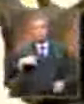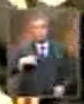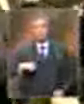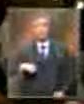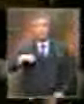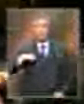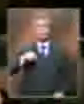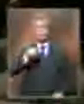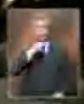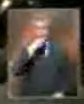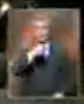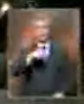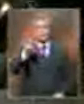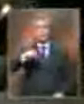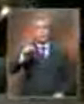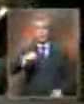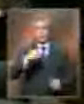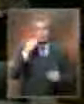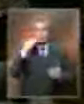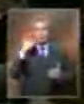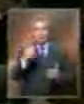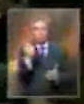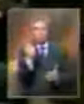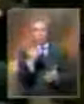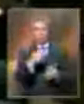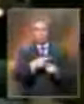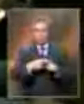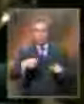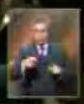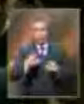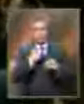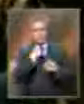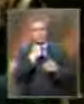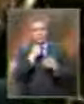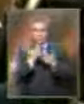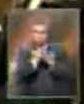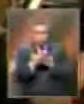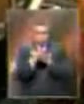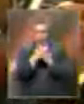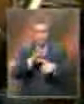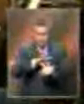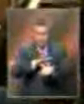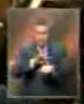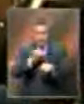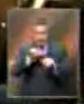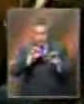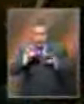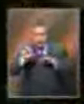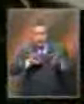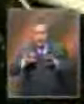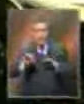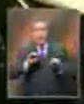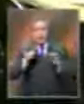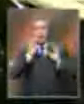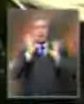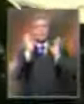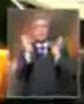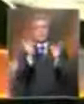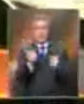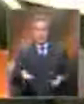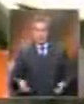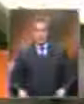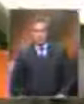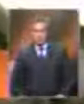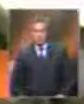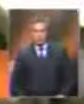Dicen los papás de estas chicas de cuarto medio que quieren estudiar medicina e ingeniería ambiental. Cuando conversábamos me hablaba con